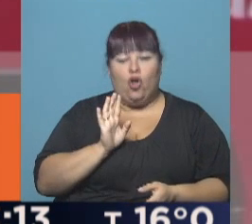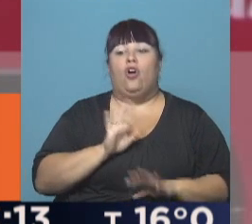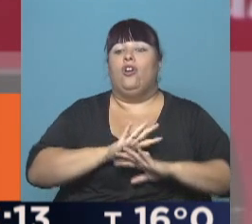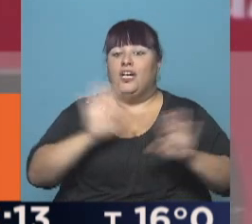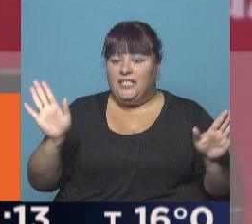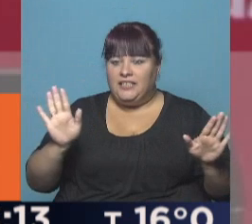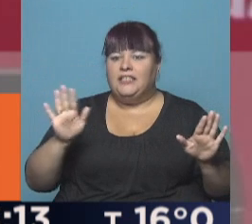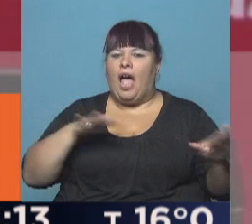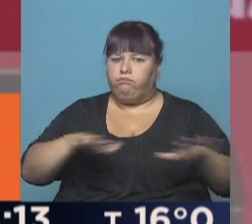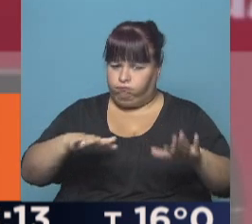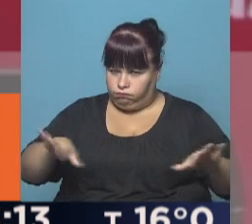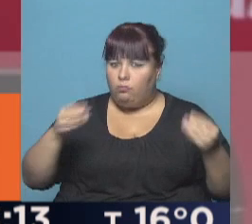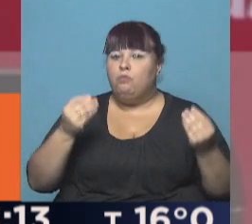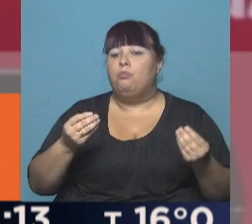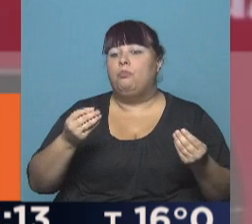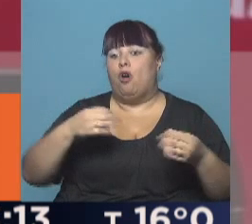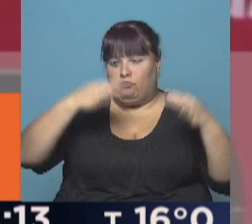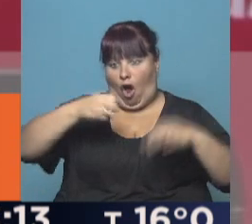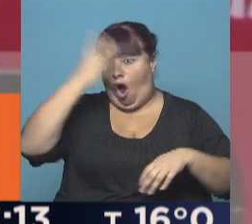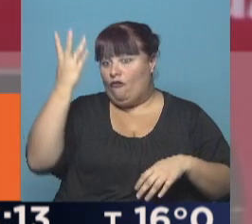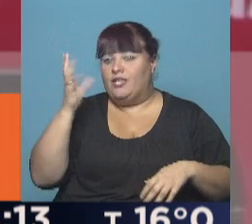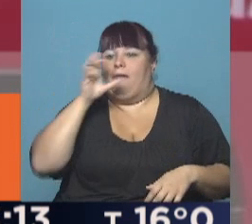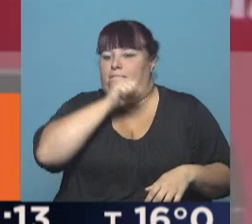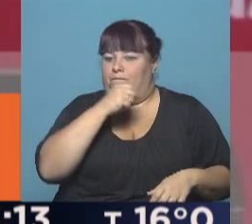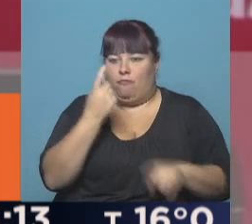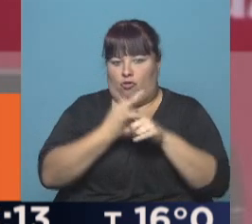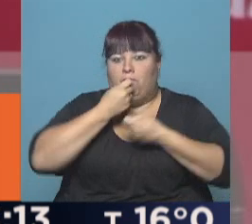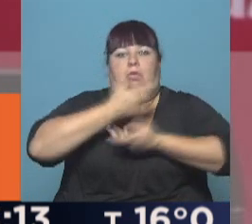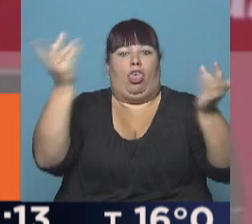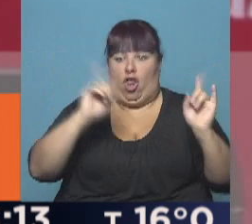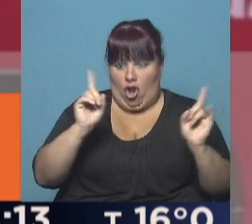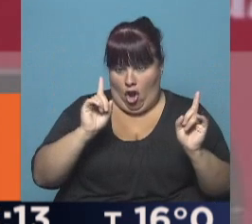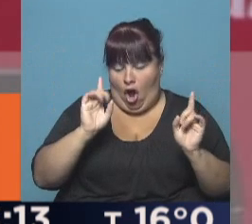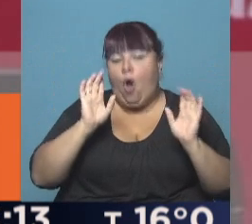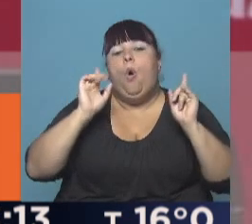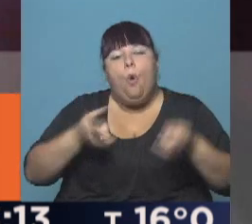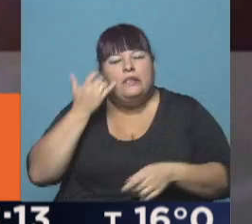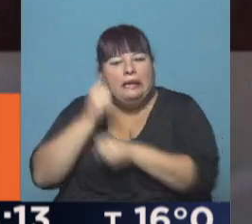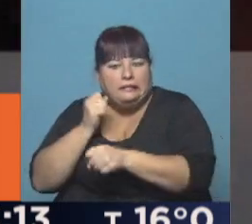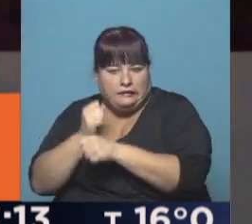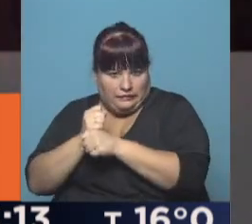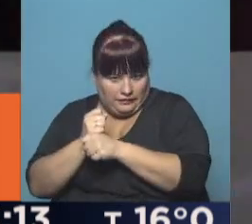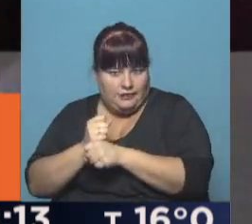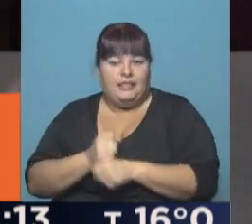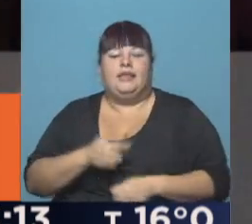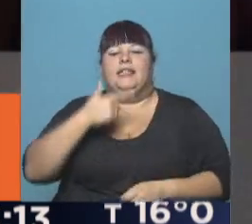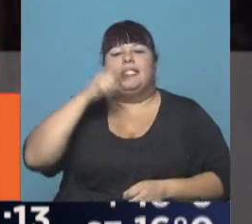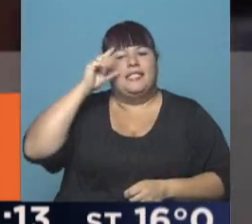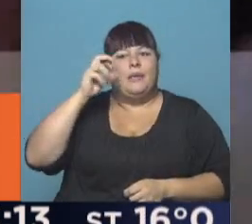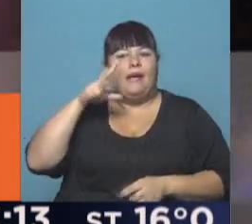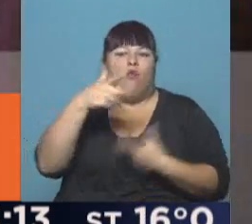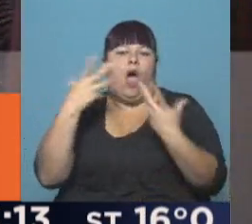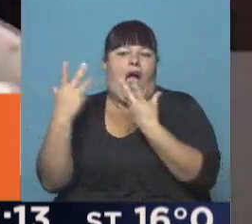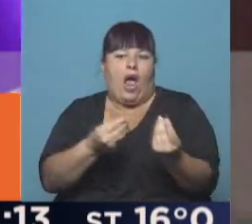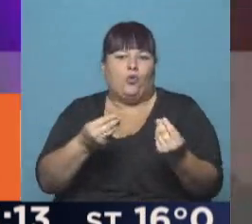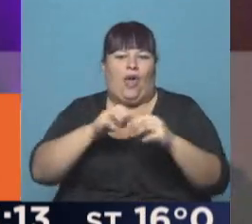ya tiene mucha actividad porque si bien oficialmente no lo ha anunciado, ya está trabajando. Sebastián Becasese, su